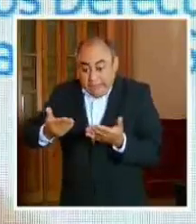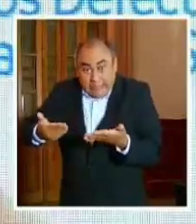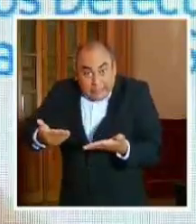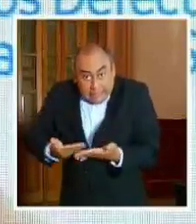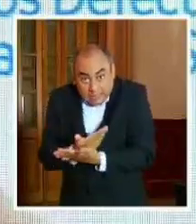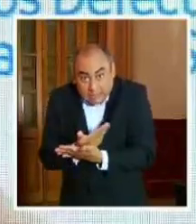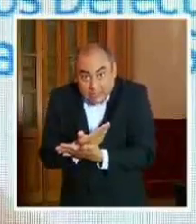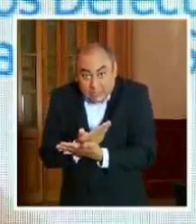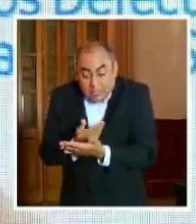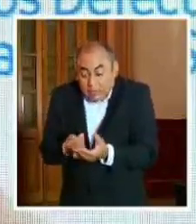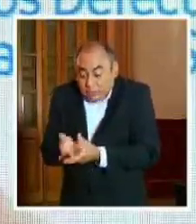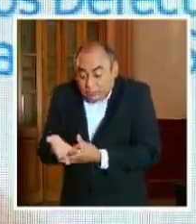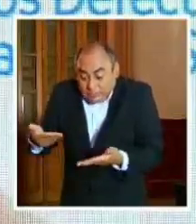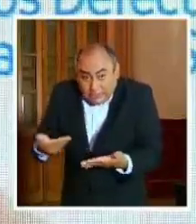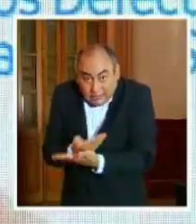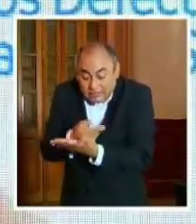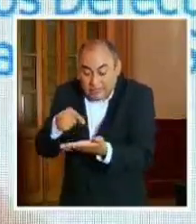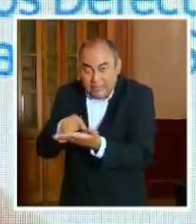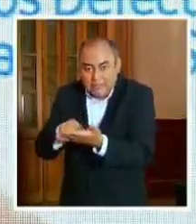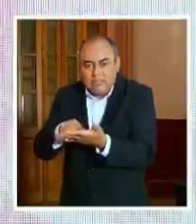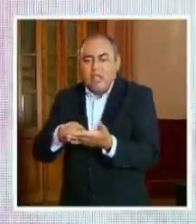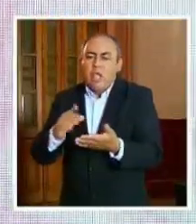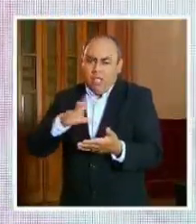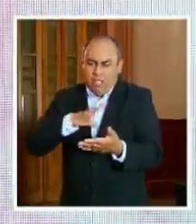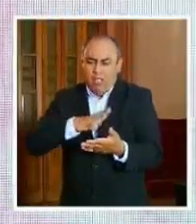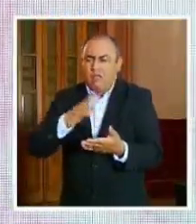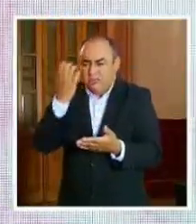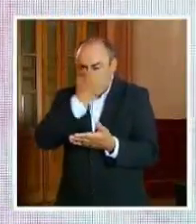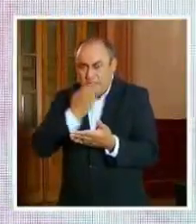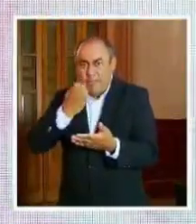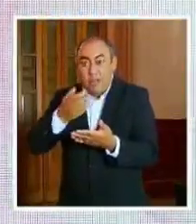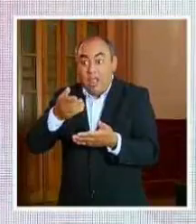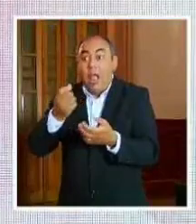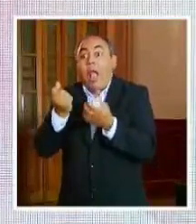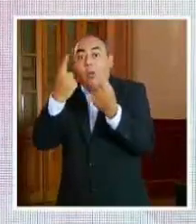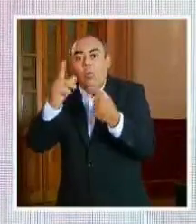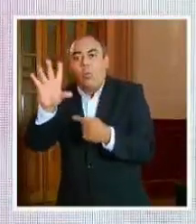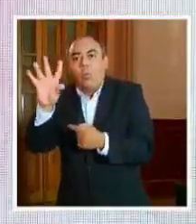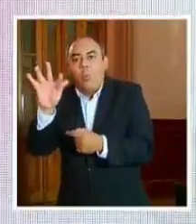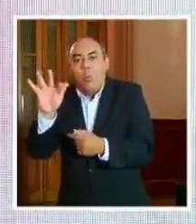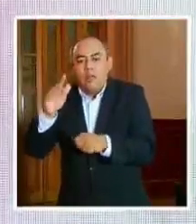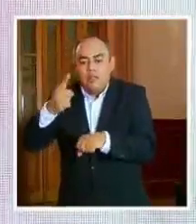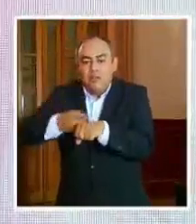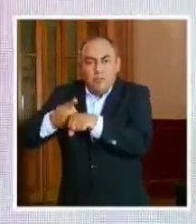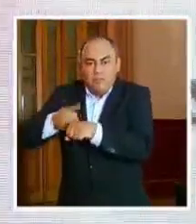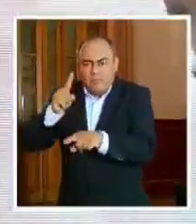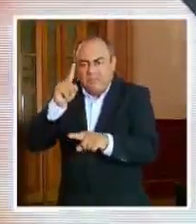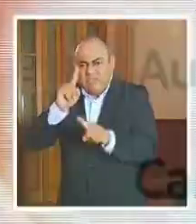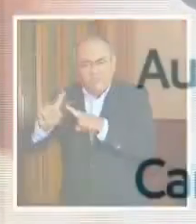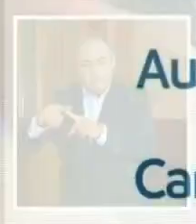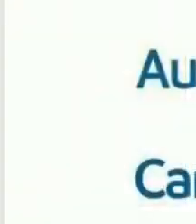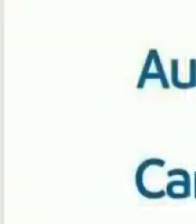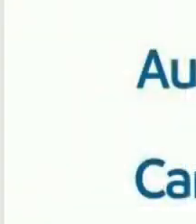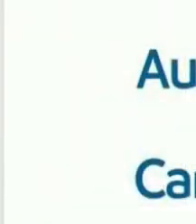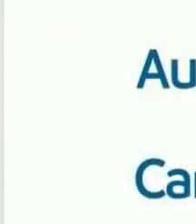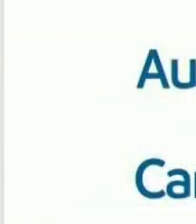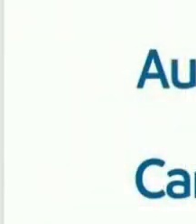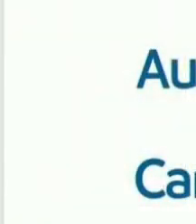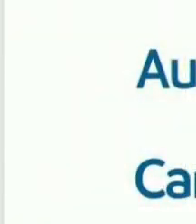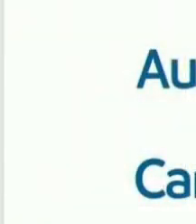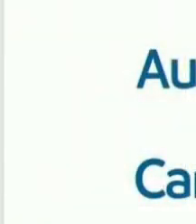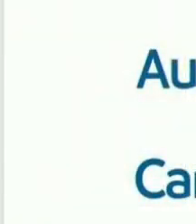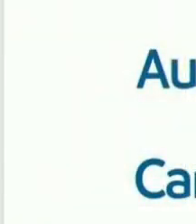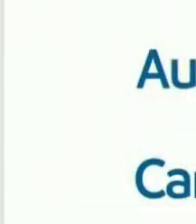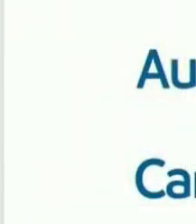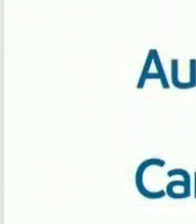en algunos privados se hace hasta para 40 enfermedades. También se debe realizar un tamizaje auditivo